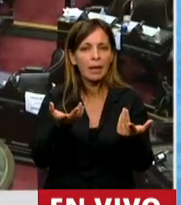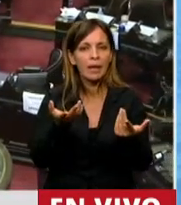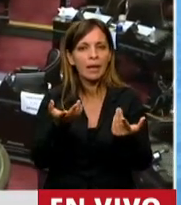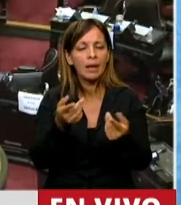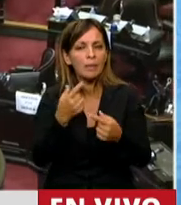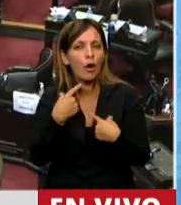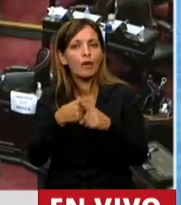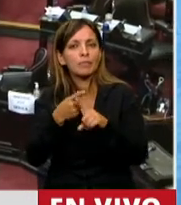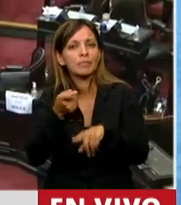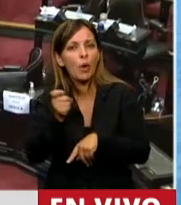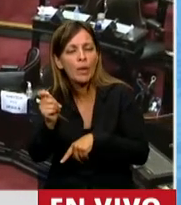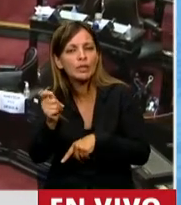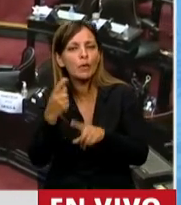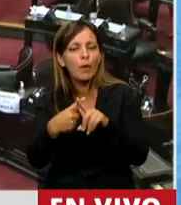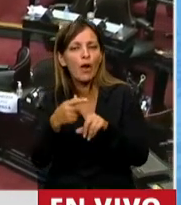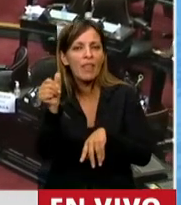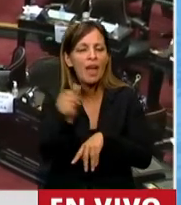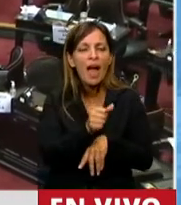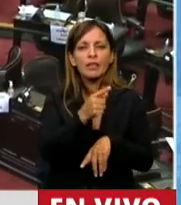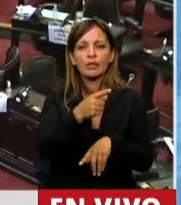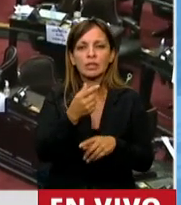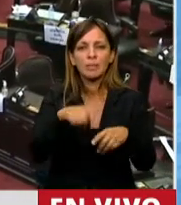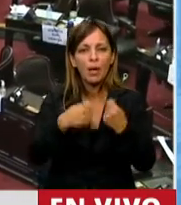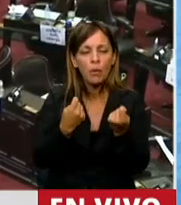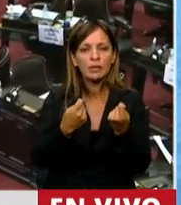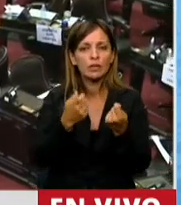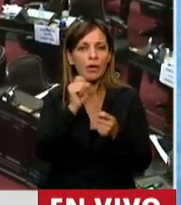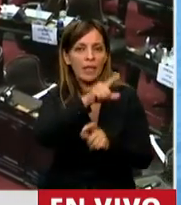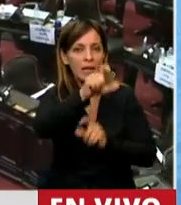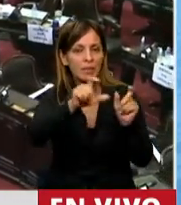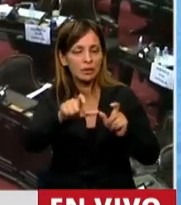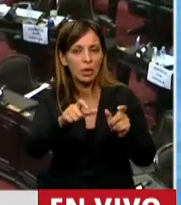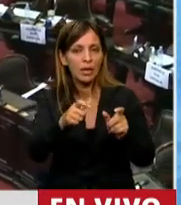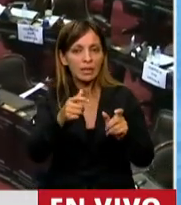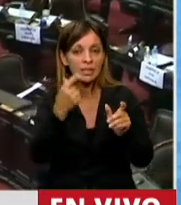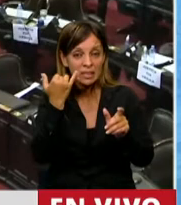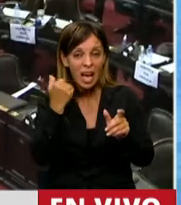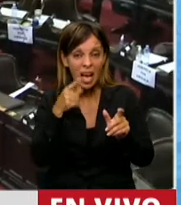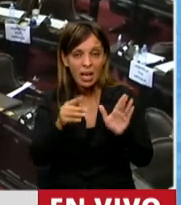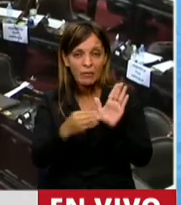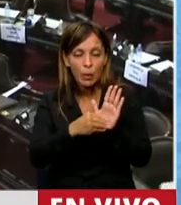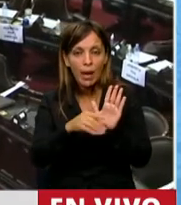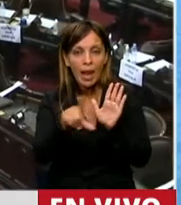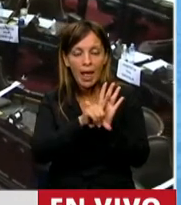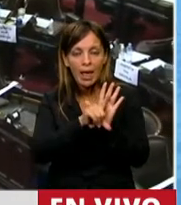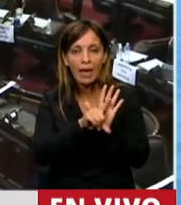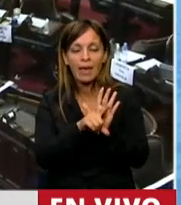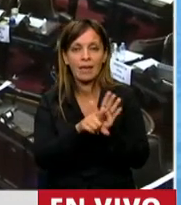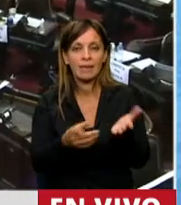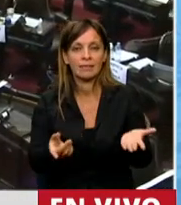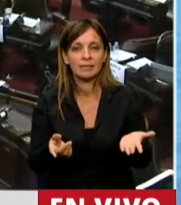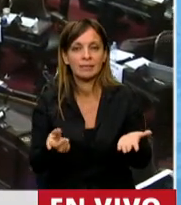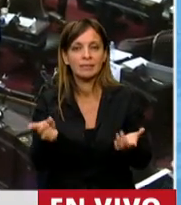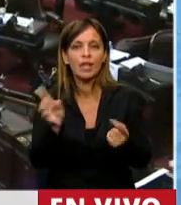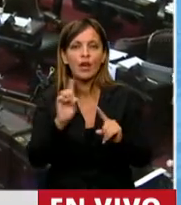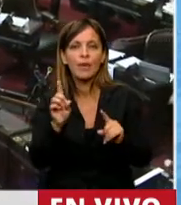de reclamo de daños y perjuicios por parte de los y las beneficiarios. O sea, esto lo dice la ley. Y no es que vamos